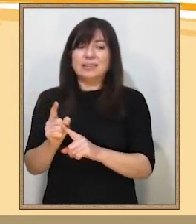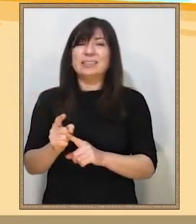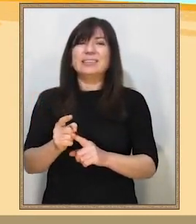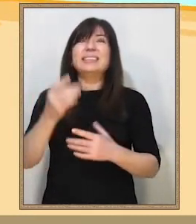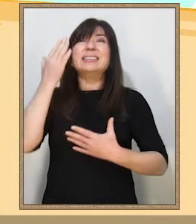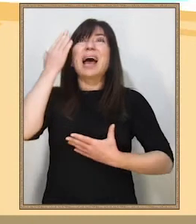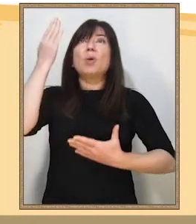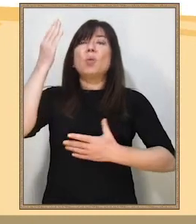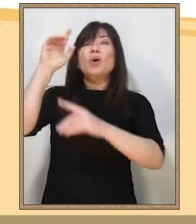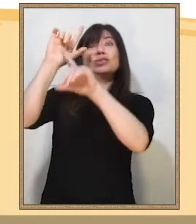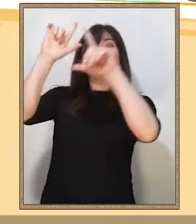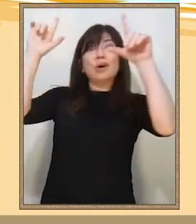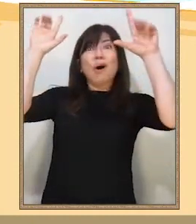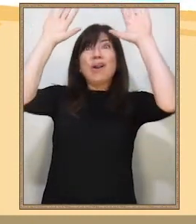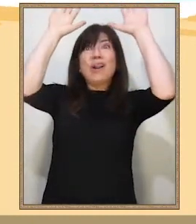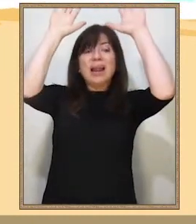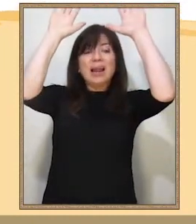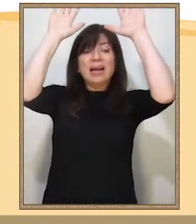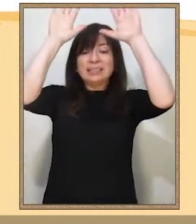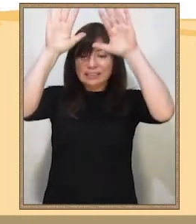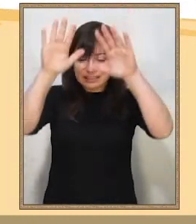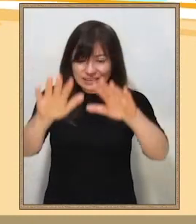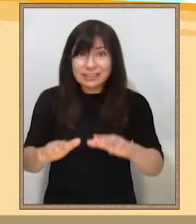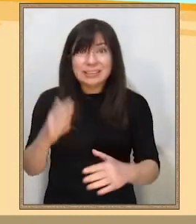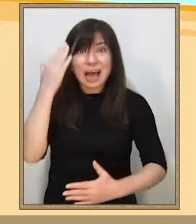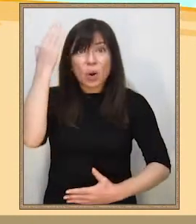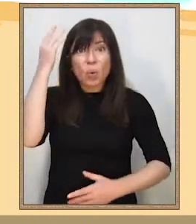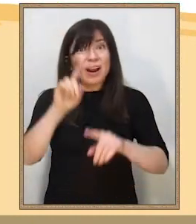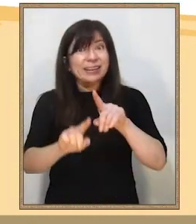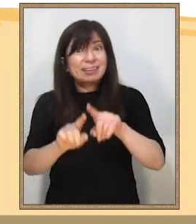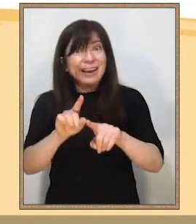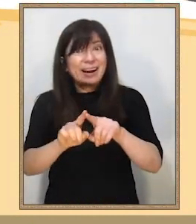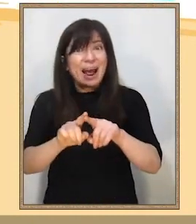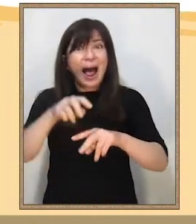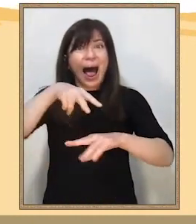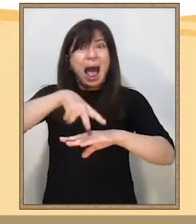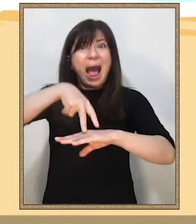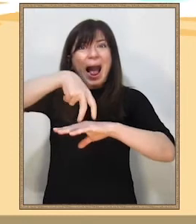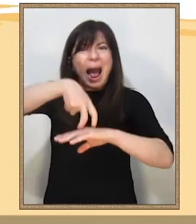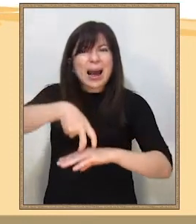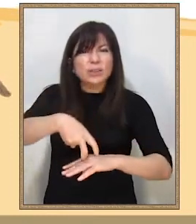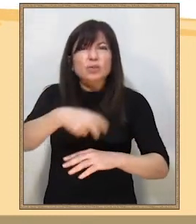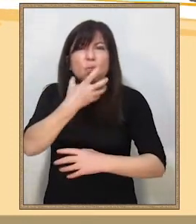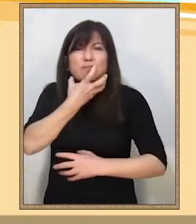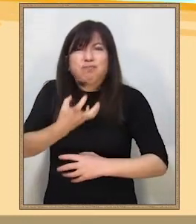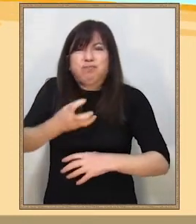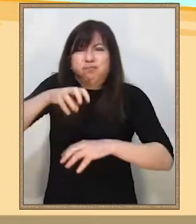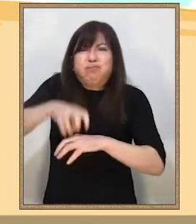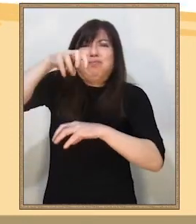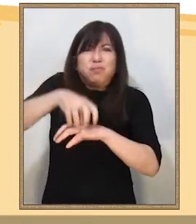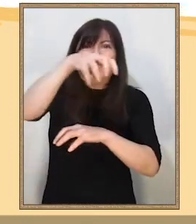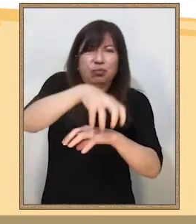al sol, saludo a la tierra, me agacho como rana, que